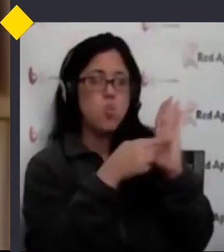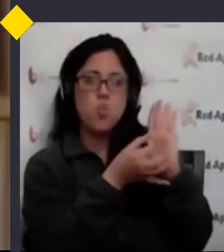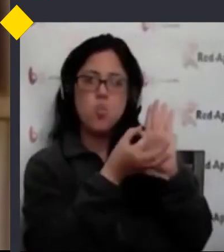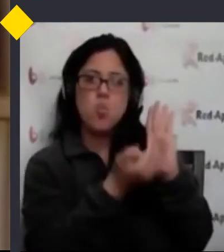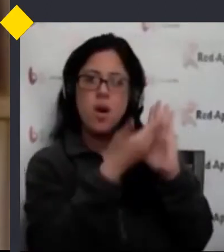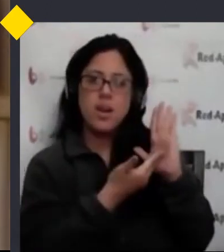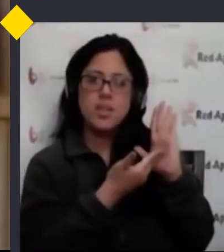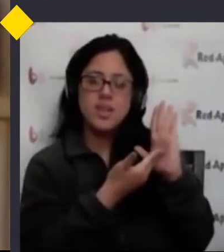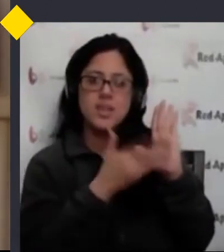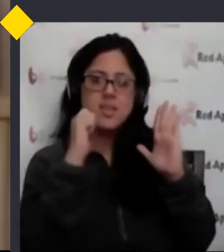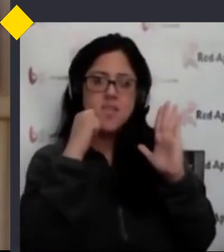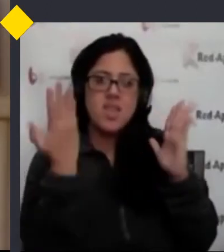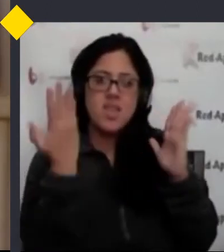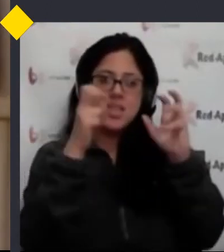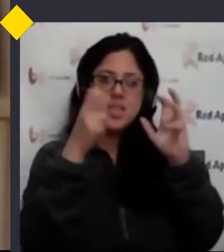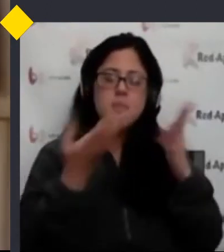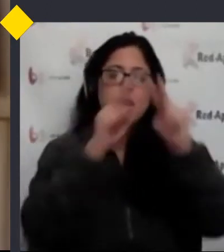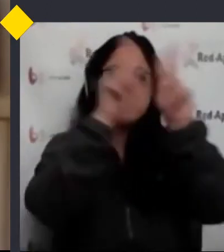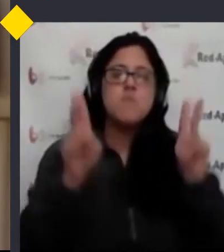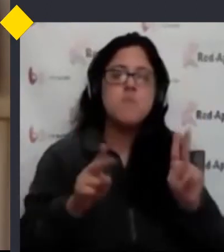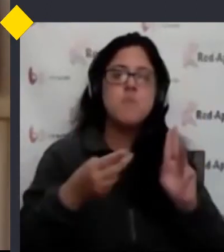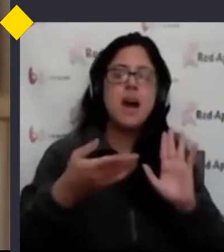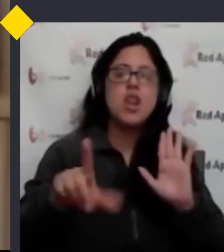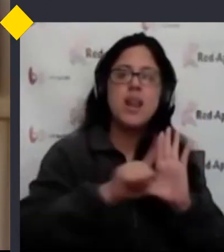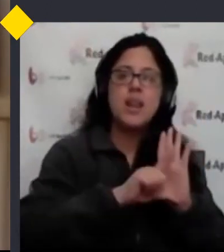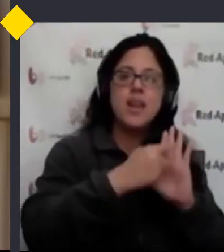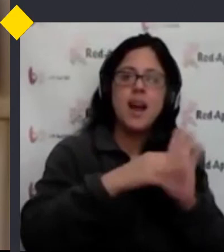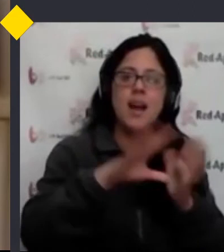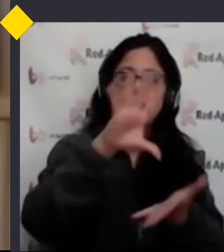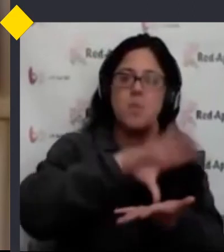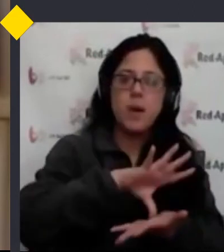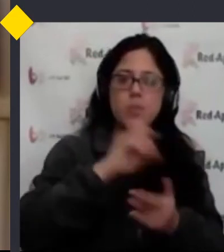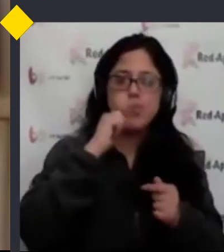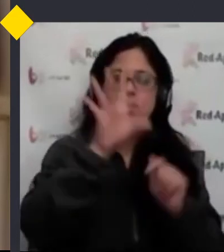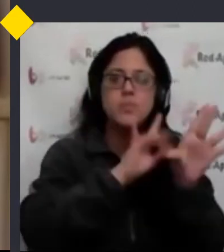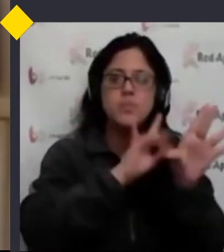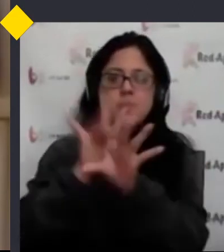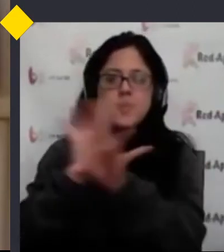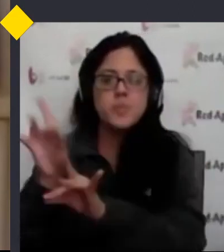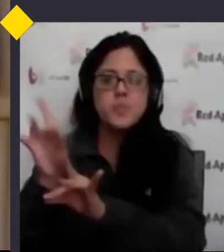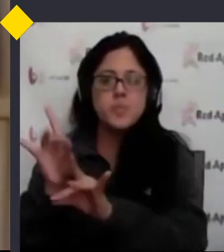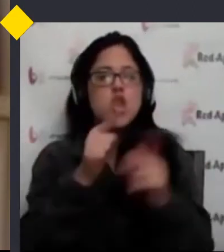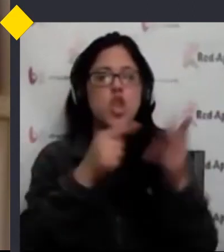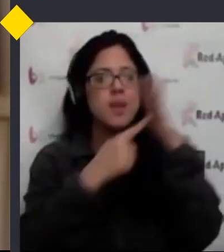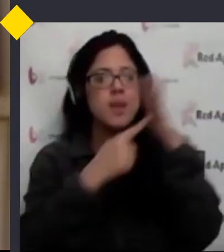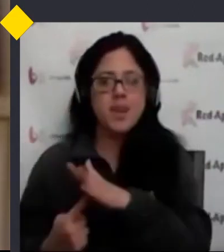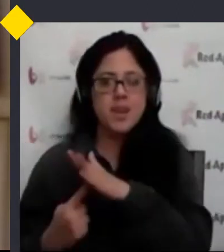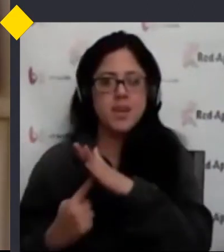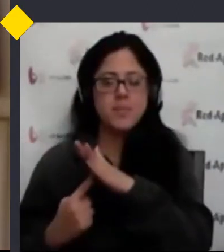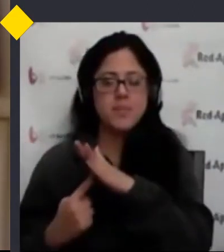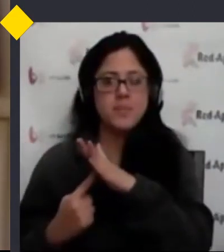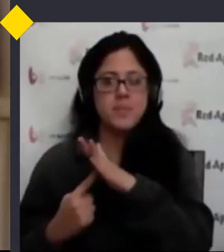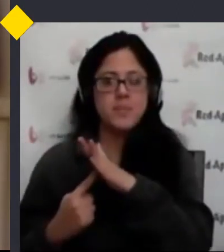el marco legal de nuestro país con respecto a seleccionar de forma no discriminatoria, y también